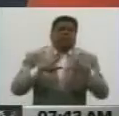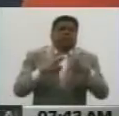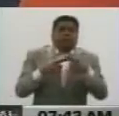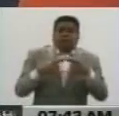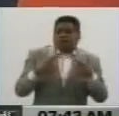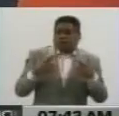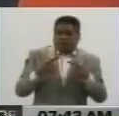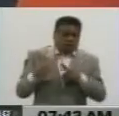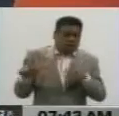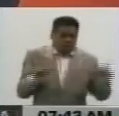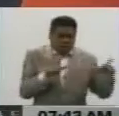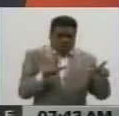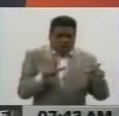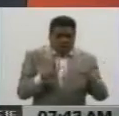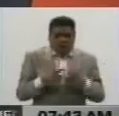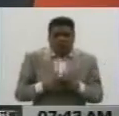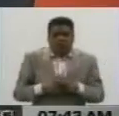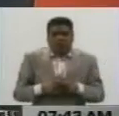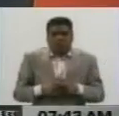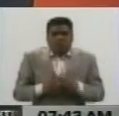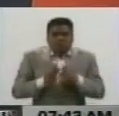tienen un nivel de afectación,